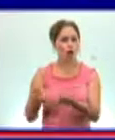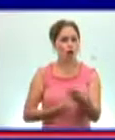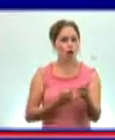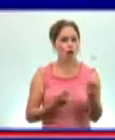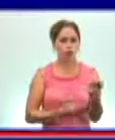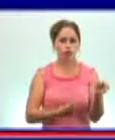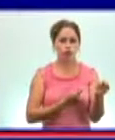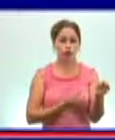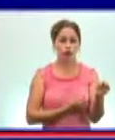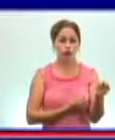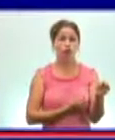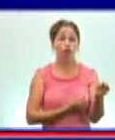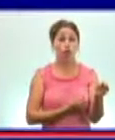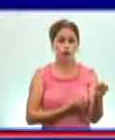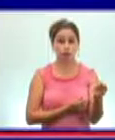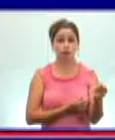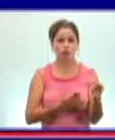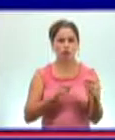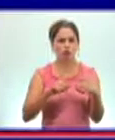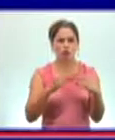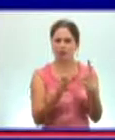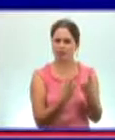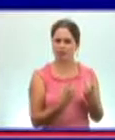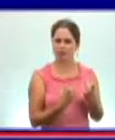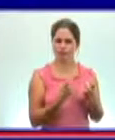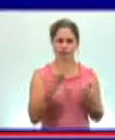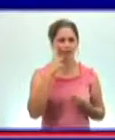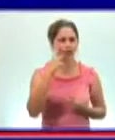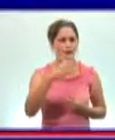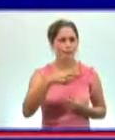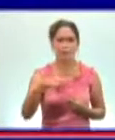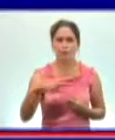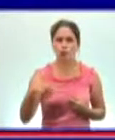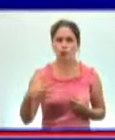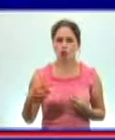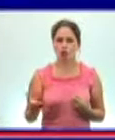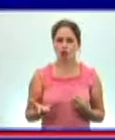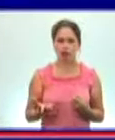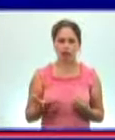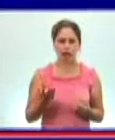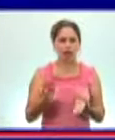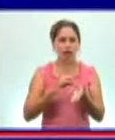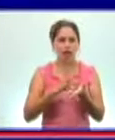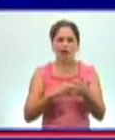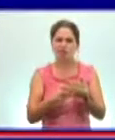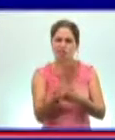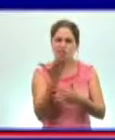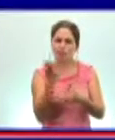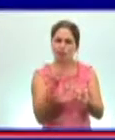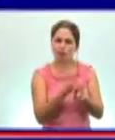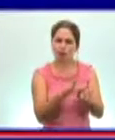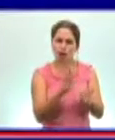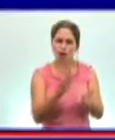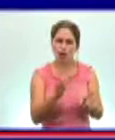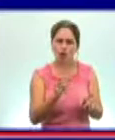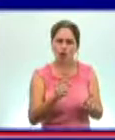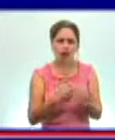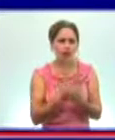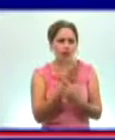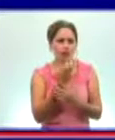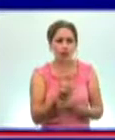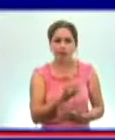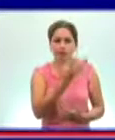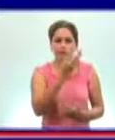no hay necesidad de buscar el origen, dice él. Es decir, no representan una parte de la historia, representan toda la